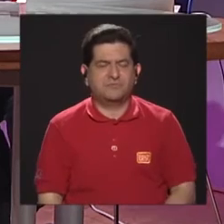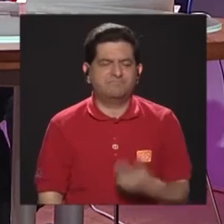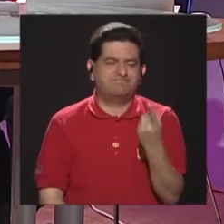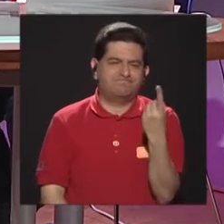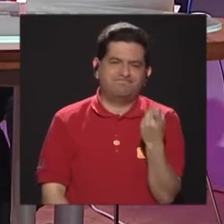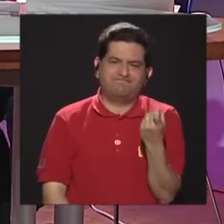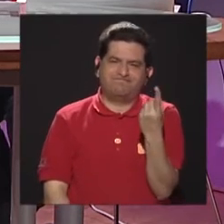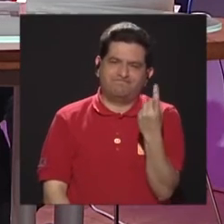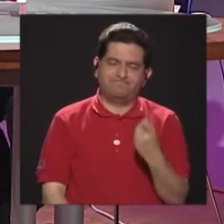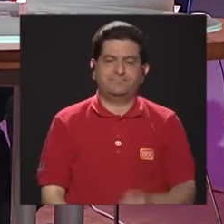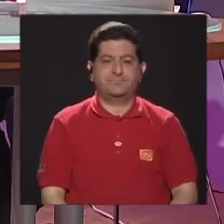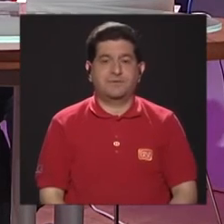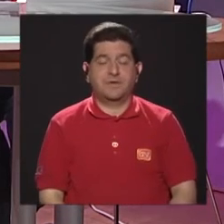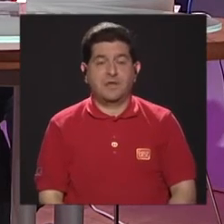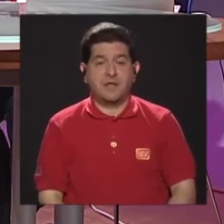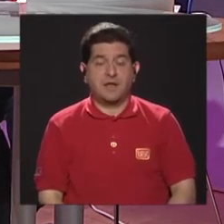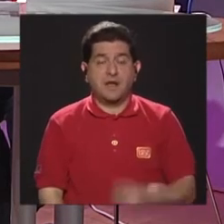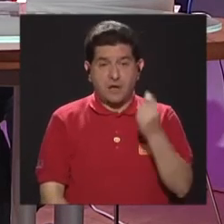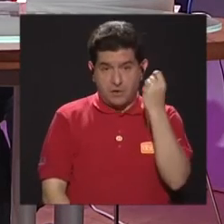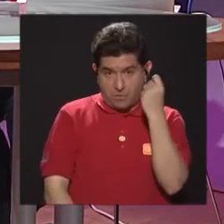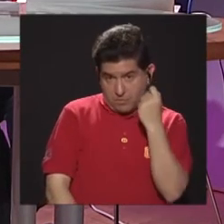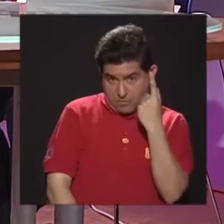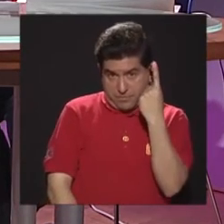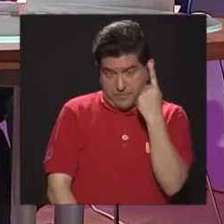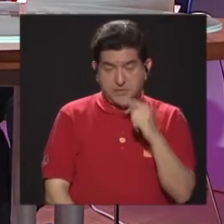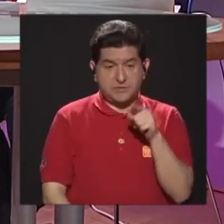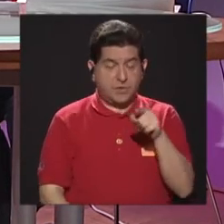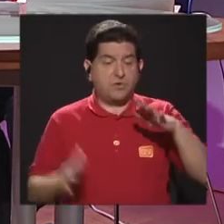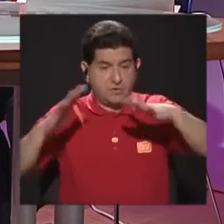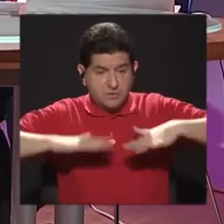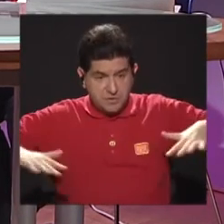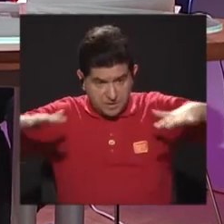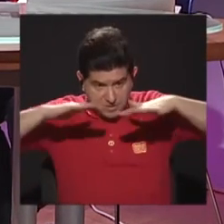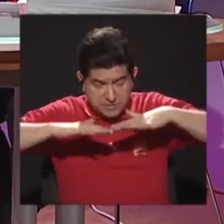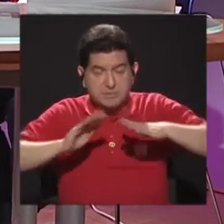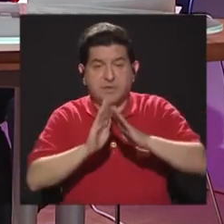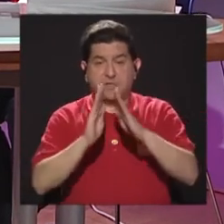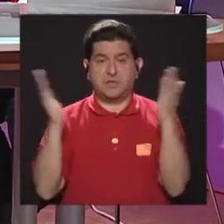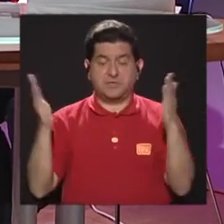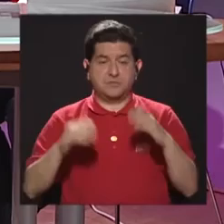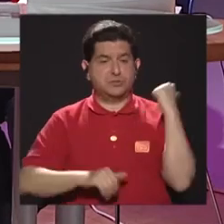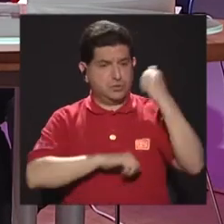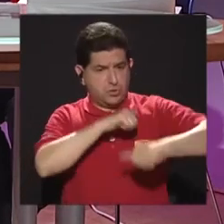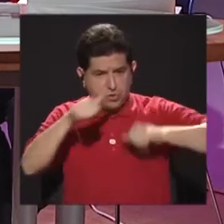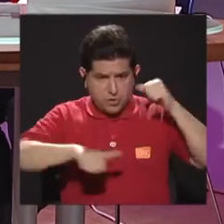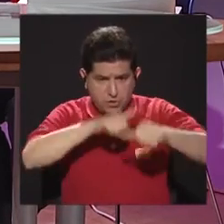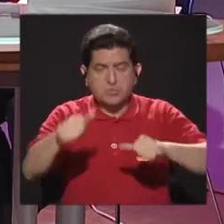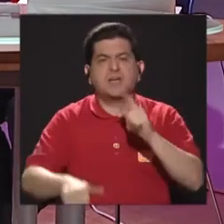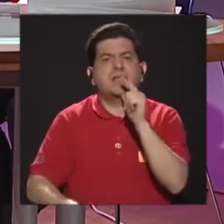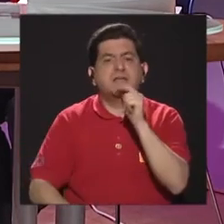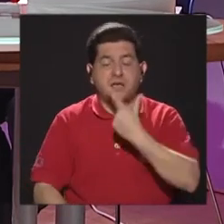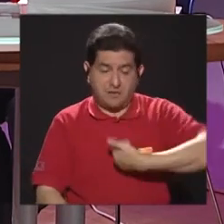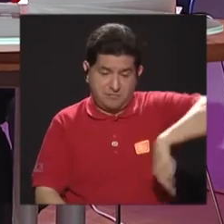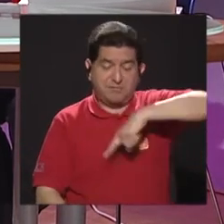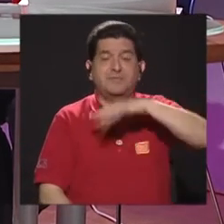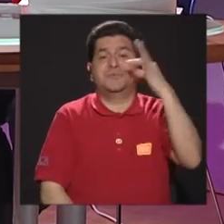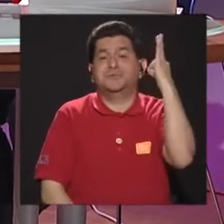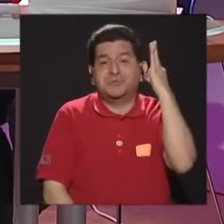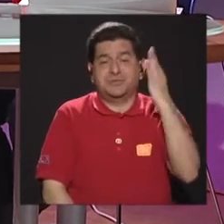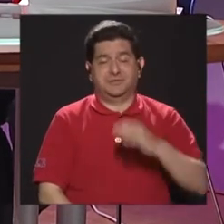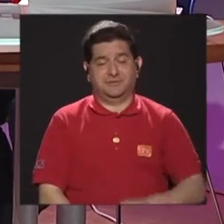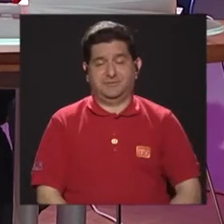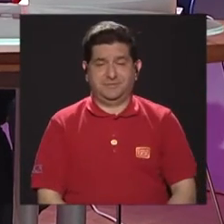camino, porque las que tenemos que entender que tenemos ese espacio abierto, que tenemos que ir a pelear ese espacio, somos nosotras. Y